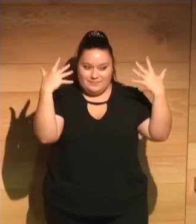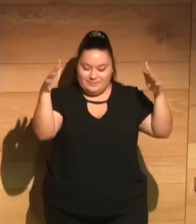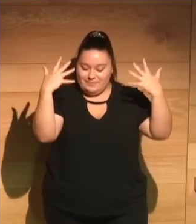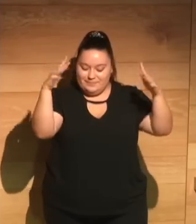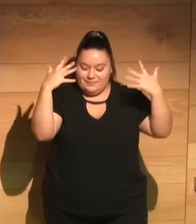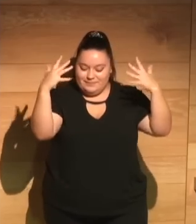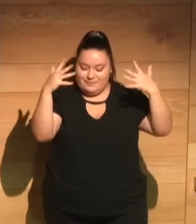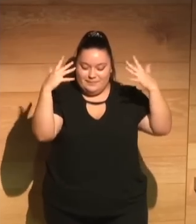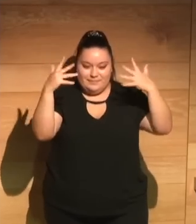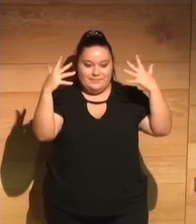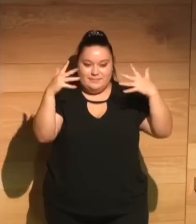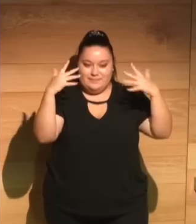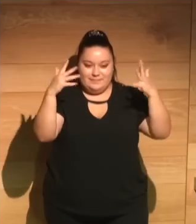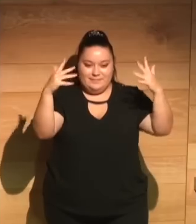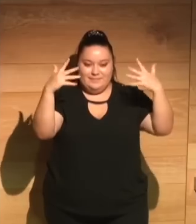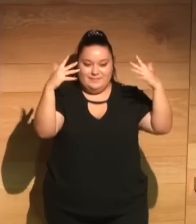Todopoderoso! ¡Muchas